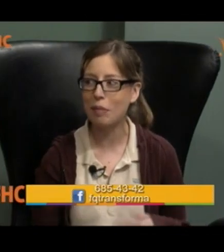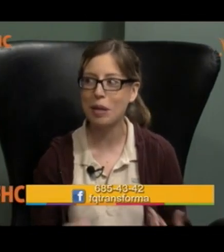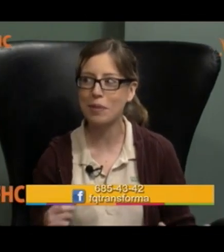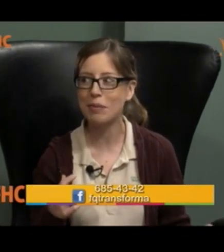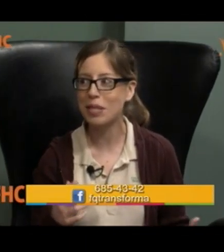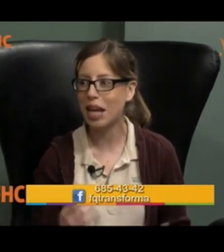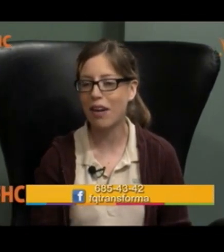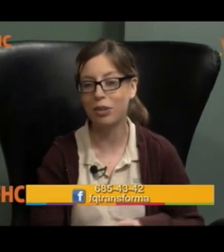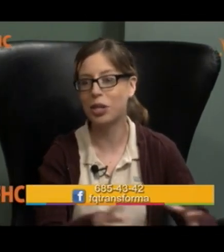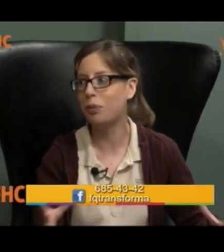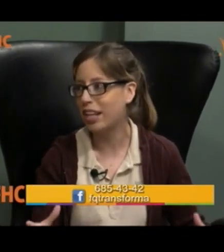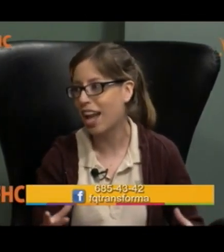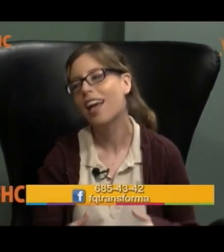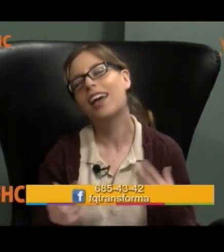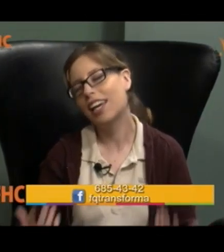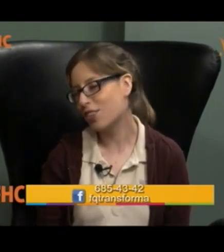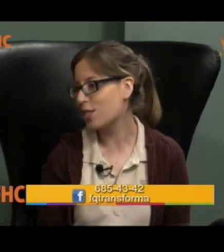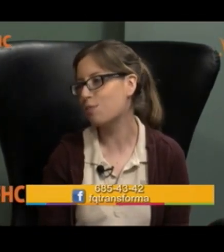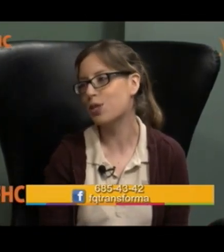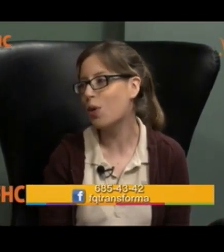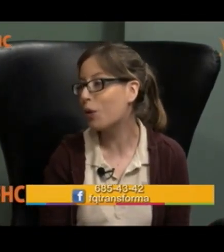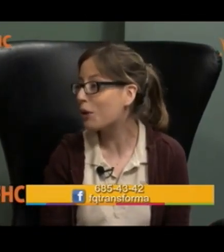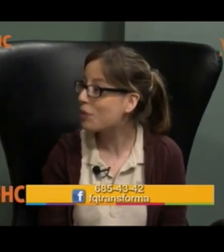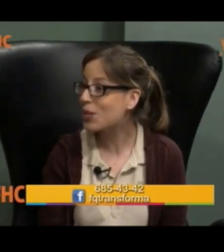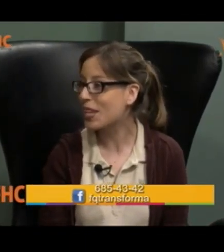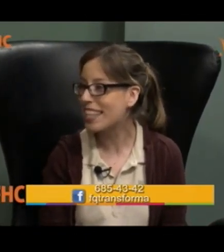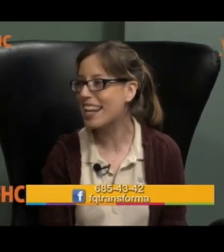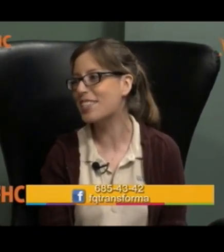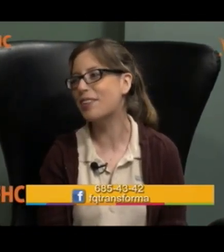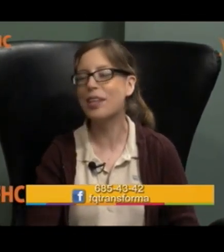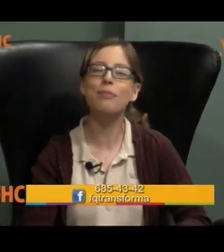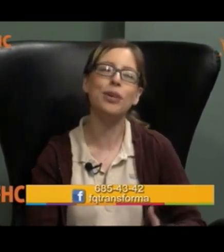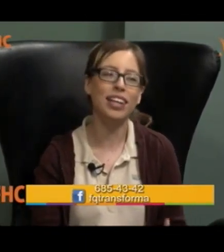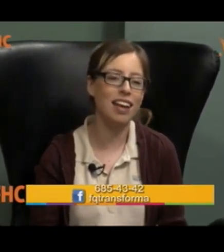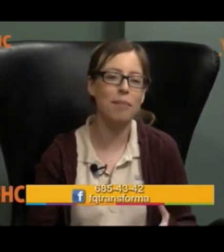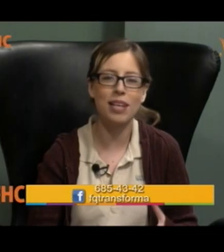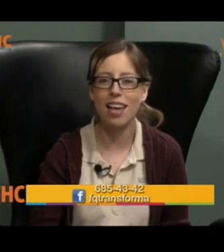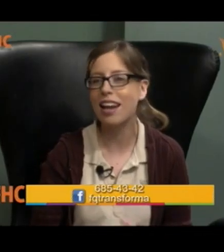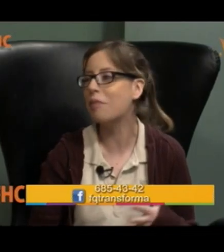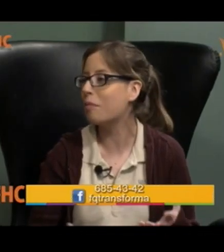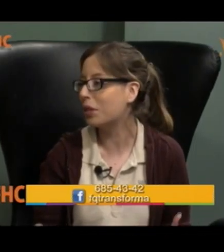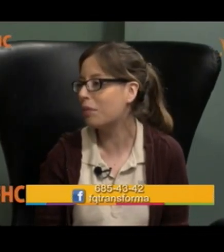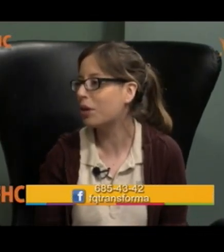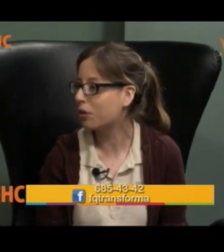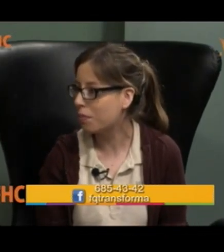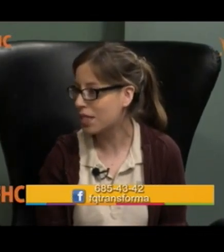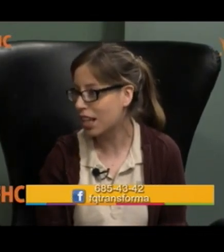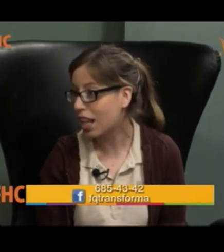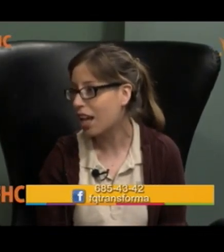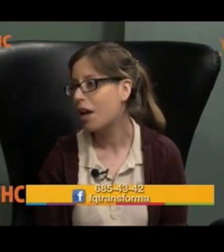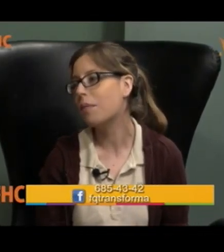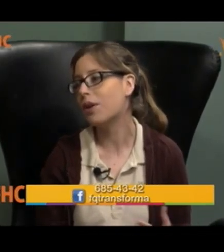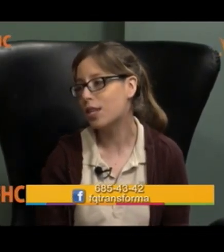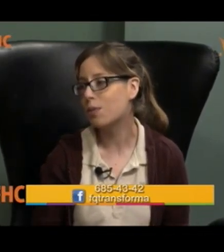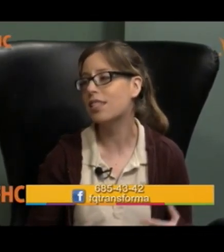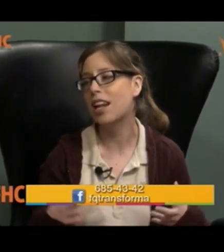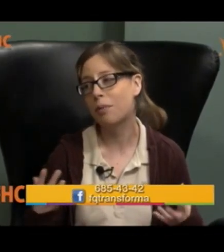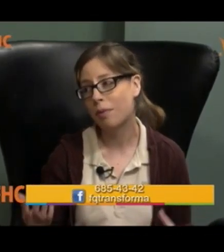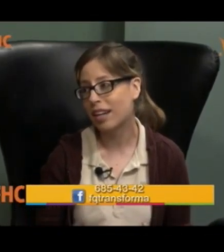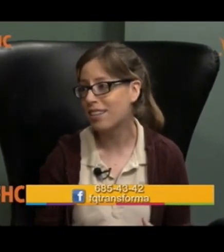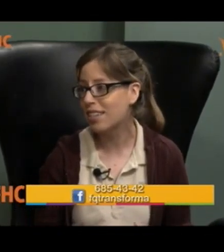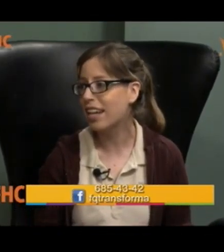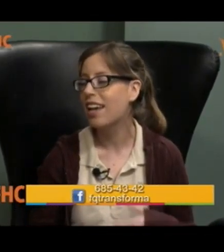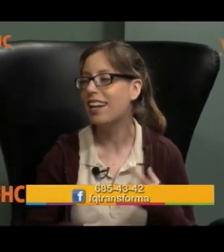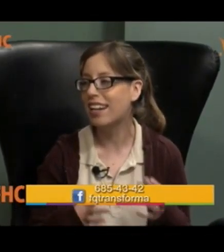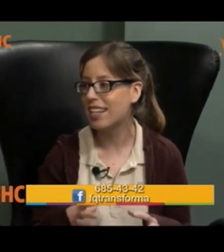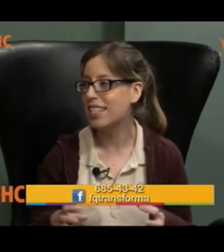ningún problema, y empezamos a cavar y una tubería, entonces pues no podemos hacer eso, ¿verdad? Porque ¿qué va a pasar? En el momento a lo mejor no pasa nada, pero después el árbol